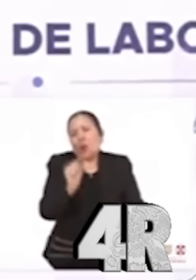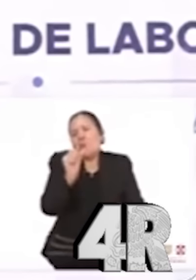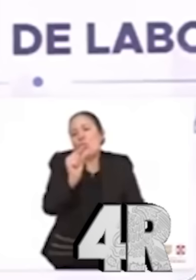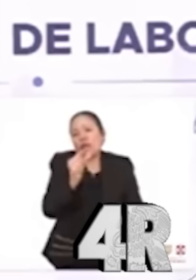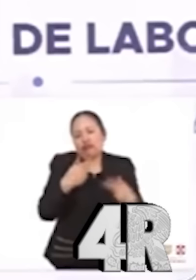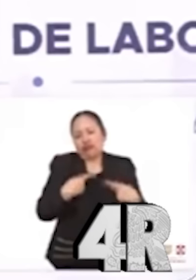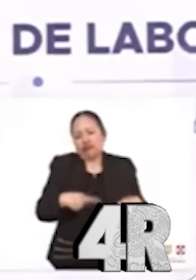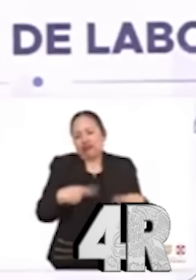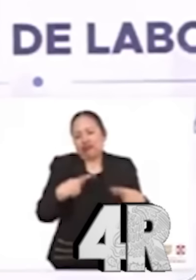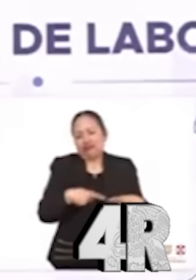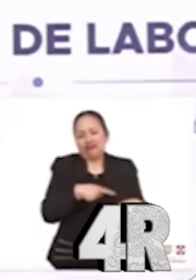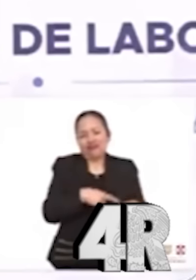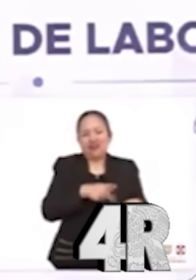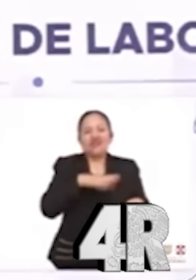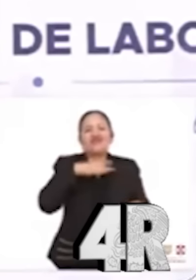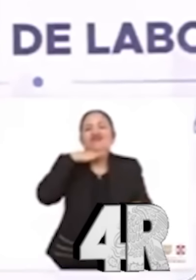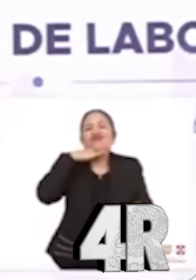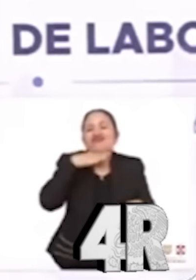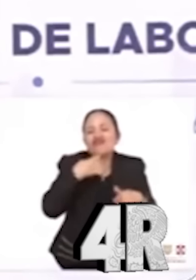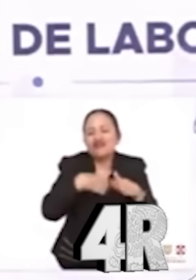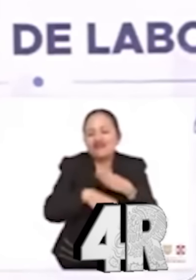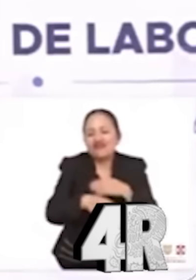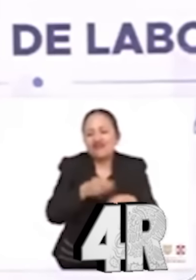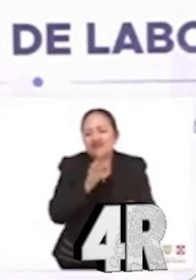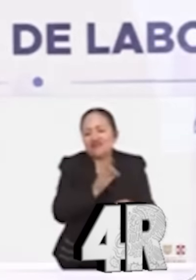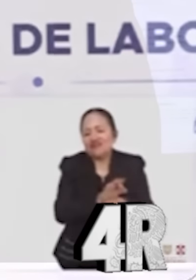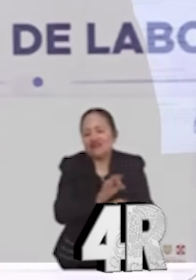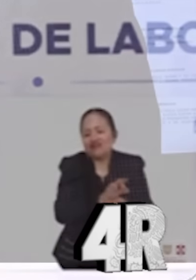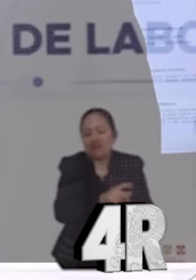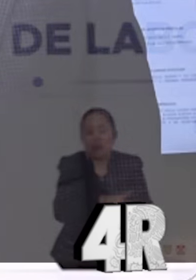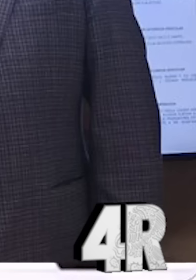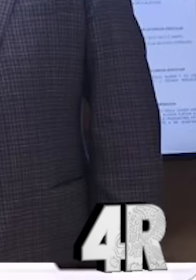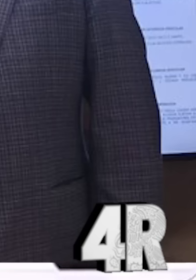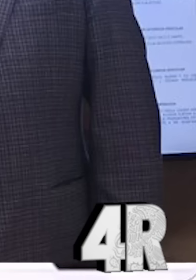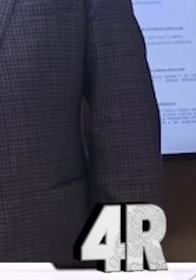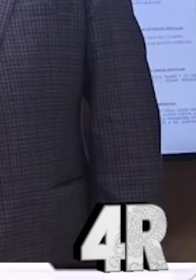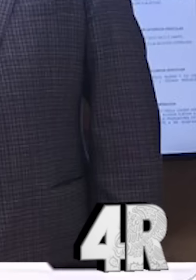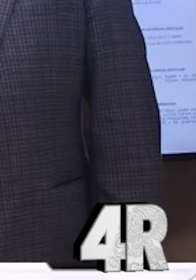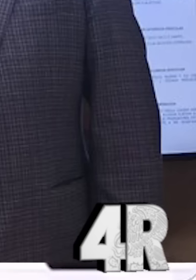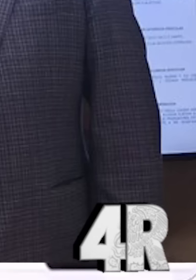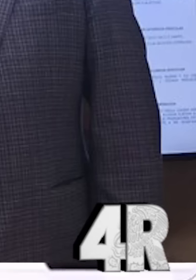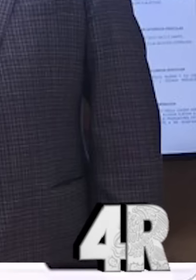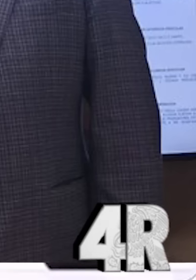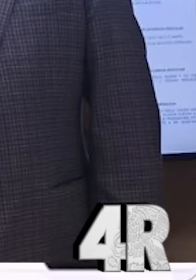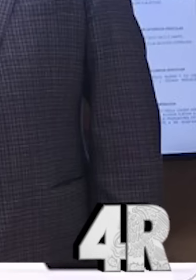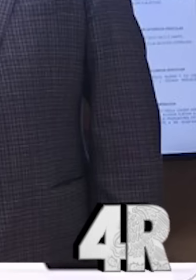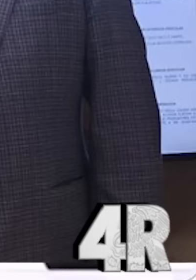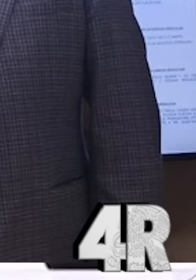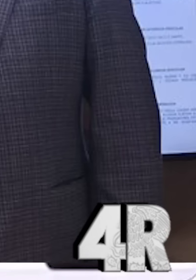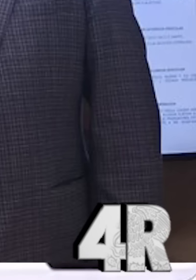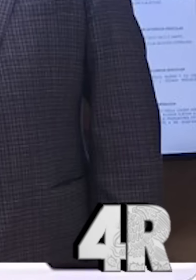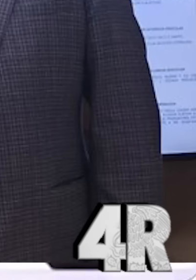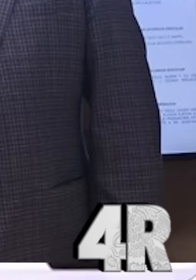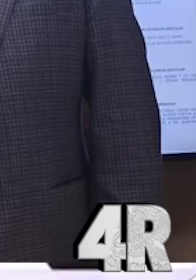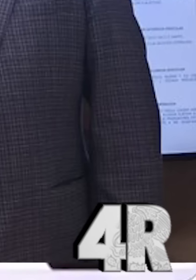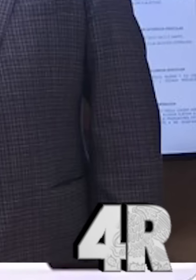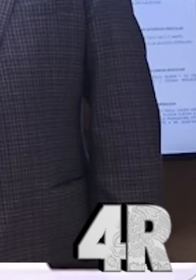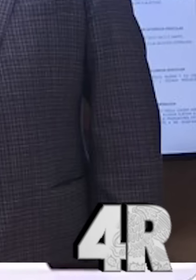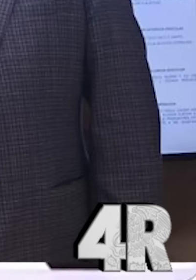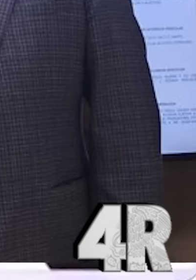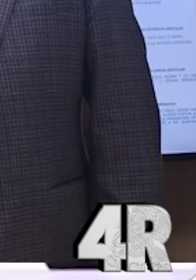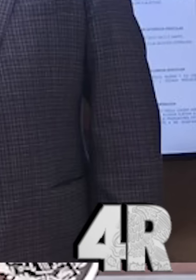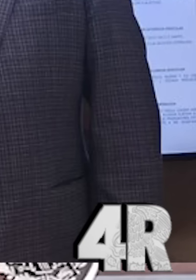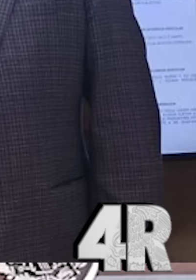también escapar de México. Como tal, se ha confirmado que Ernestina Godoy dejó a su mano derecha a Ulises Lara como encargado de